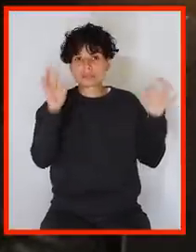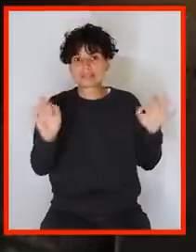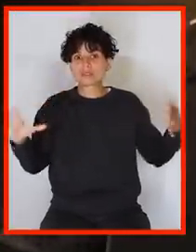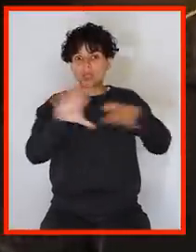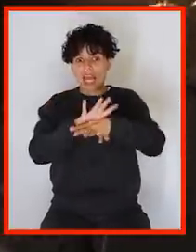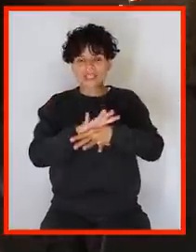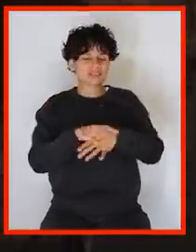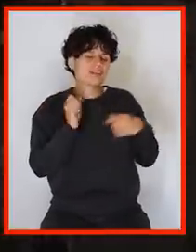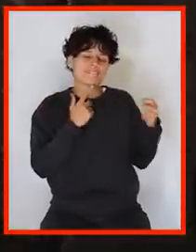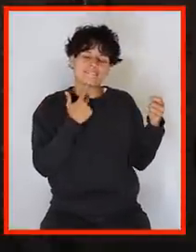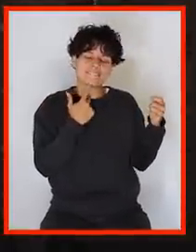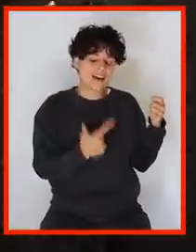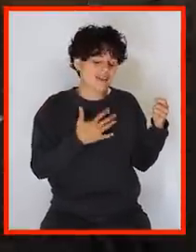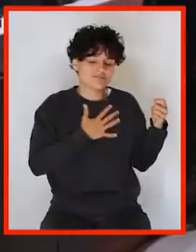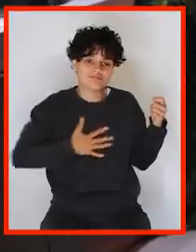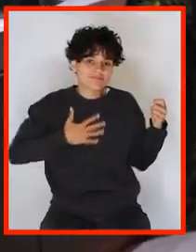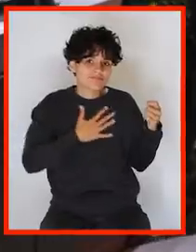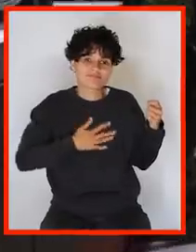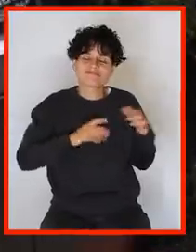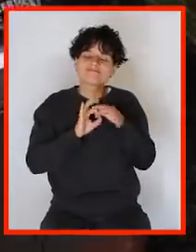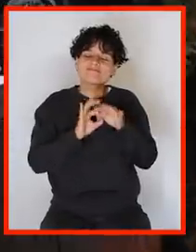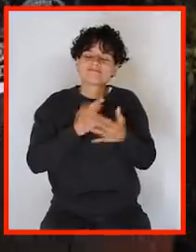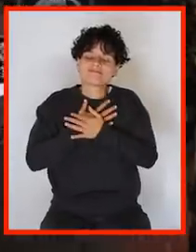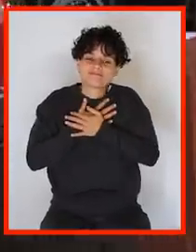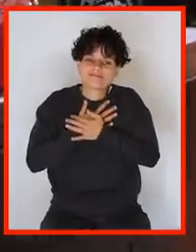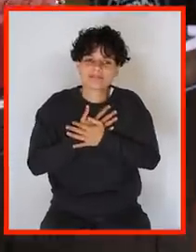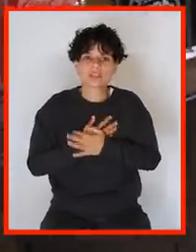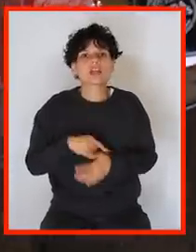pues. No, bacán, bacán, gracias.